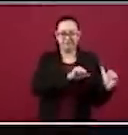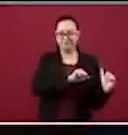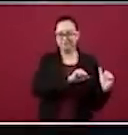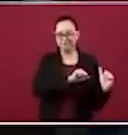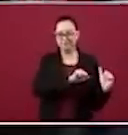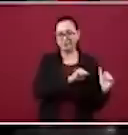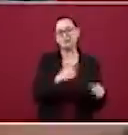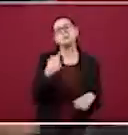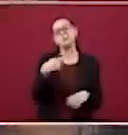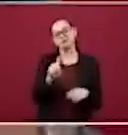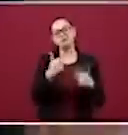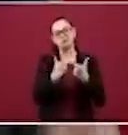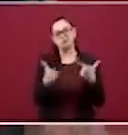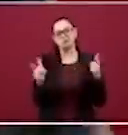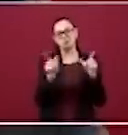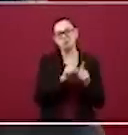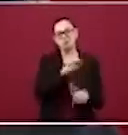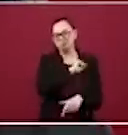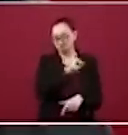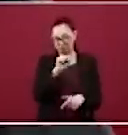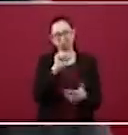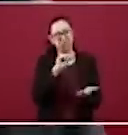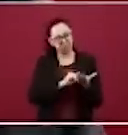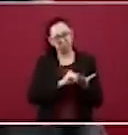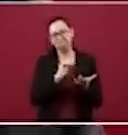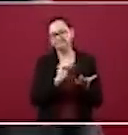Pero sí siguen manteniéndose estos grupos, eso